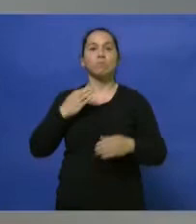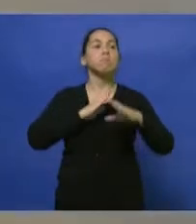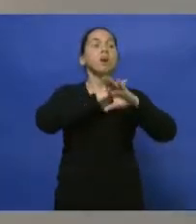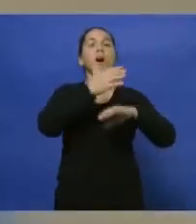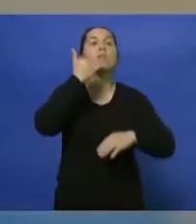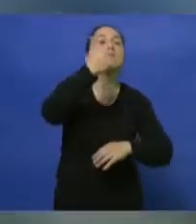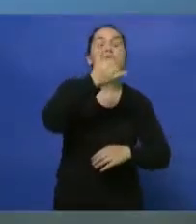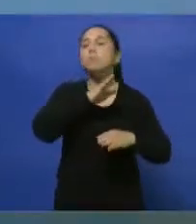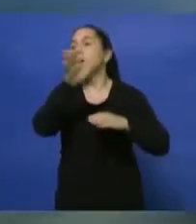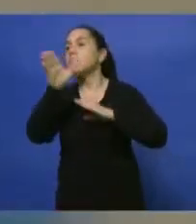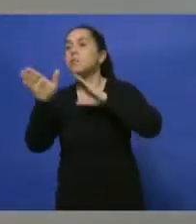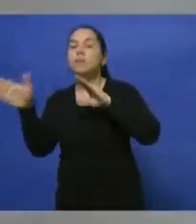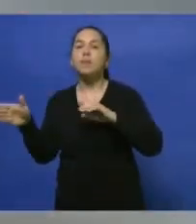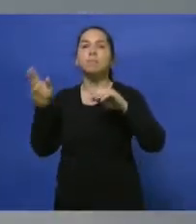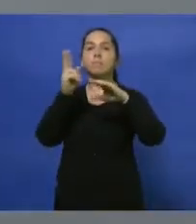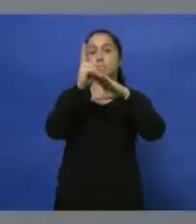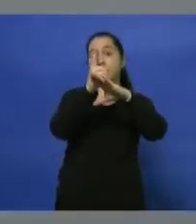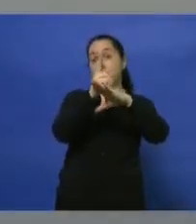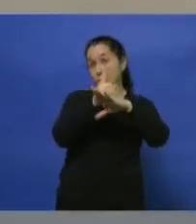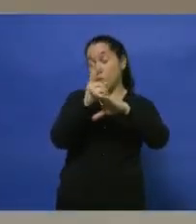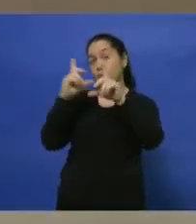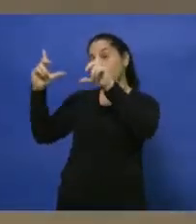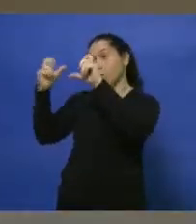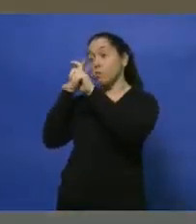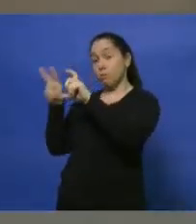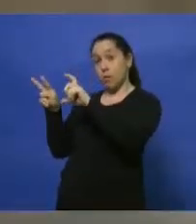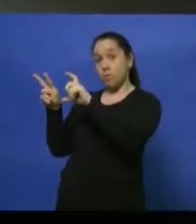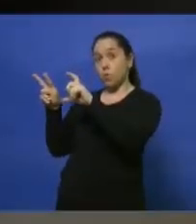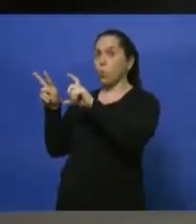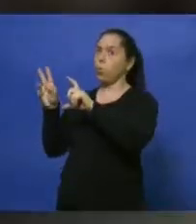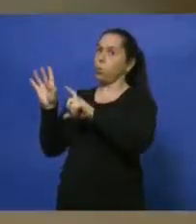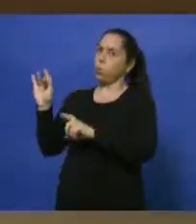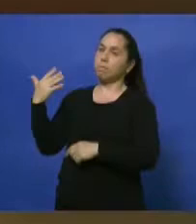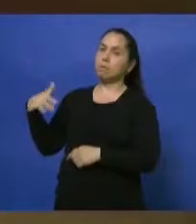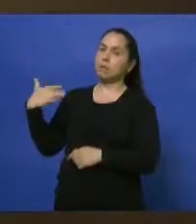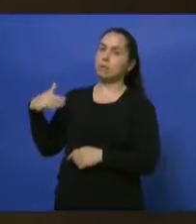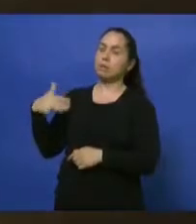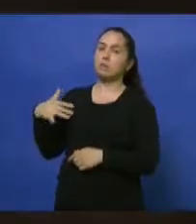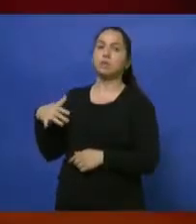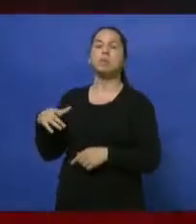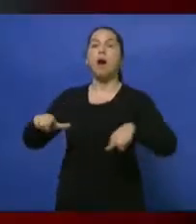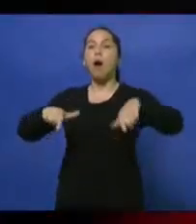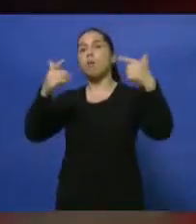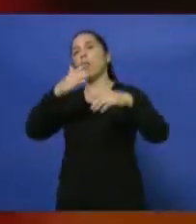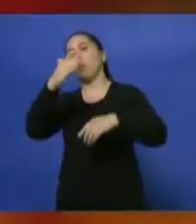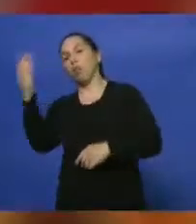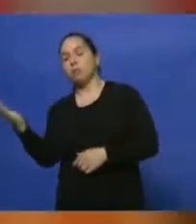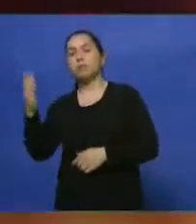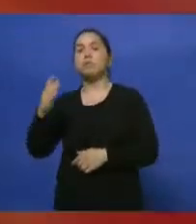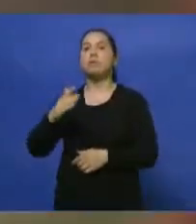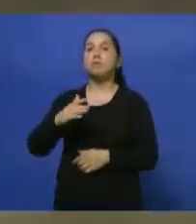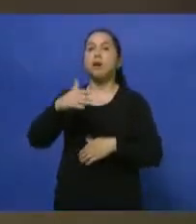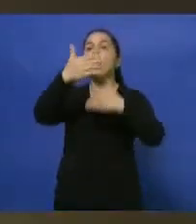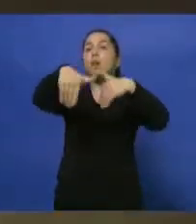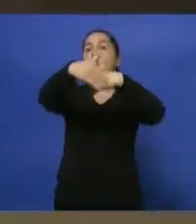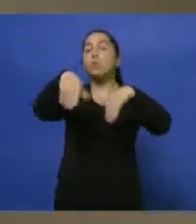En Villanueva, que son estas imágenes que estamos mirando ahora, fue más duro, porque provocó caída de árboles, sobre todo en la zona de la ruta